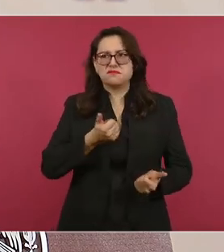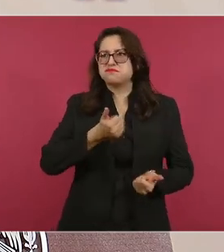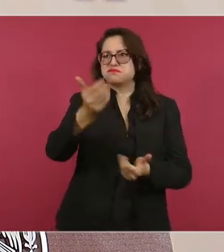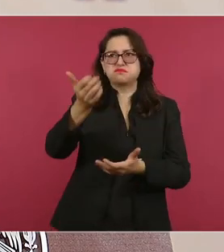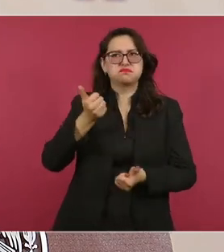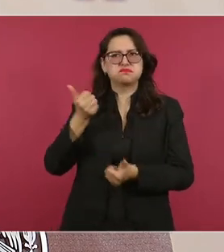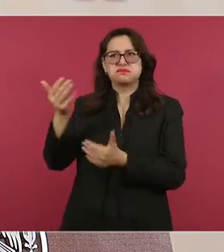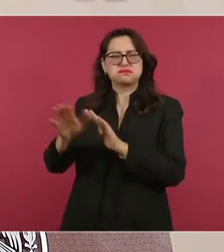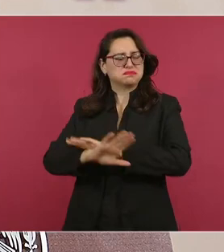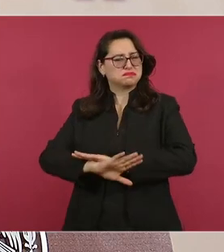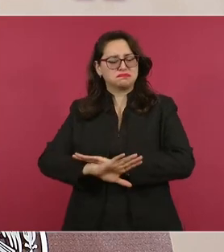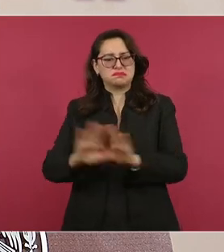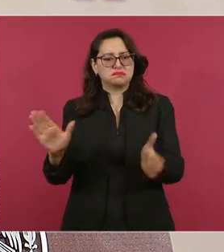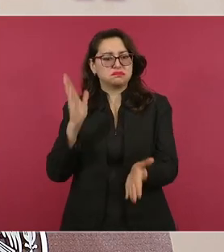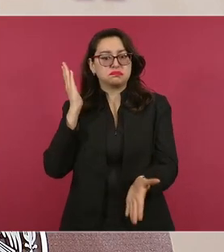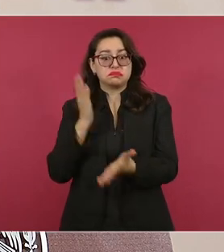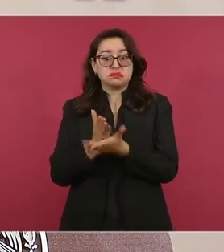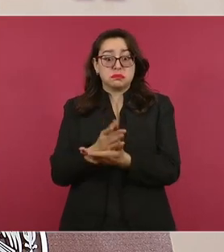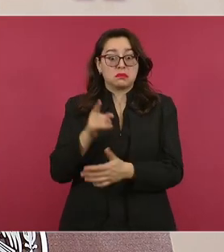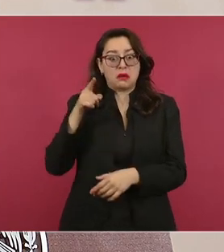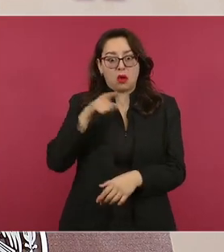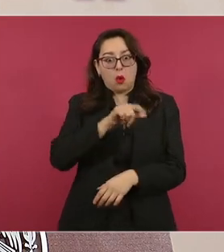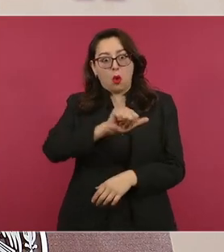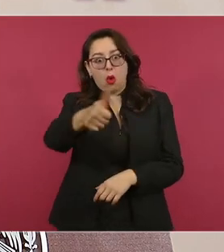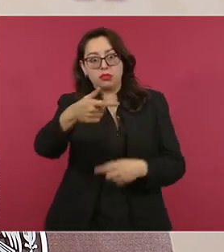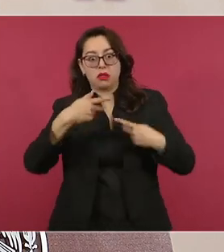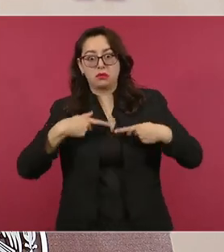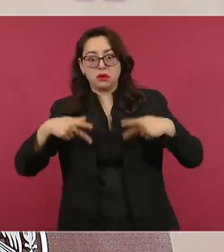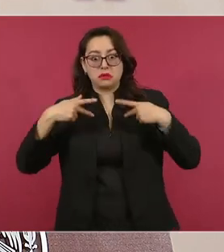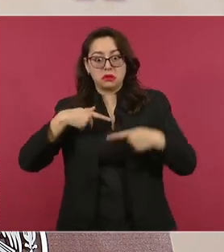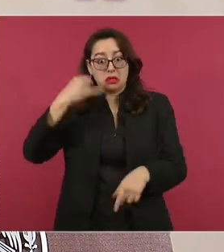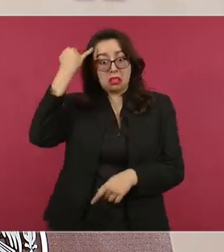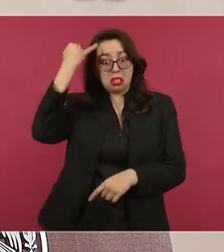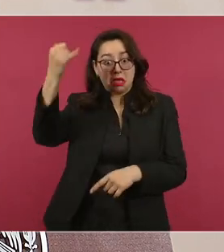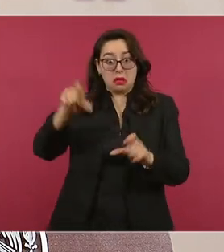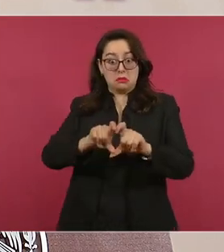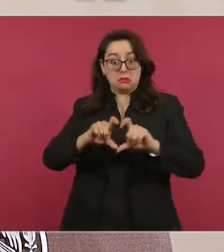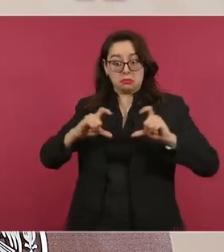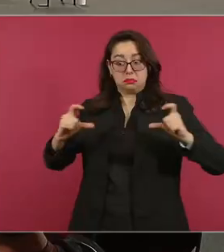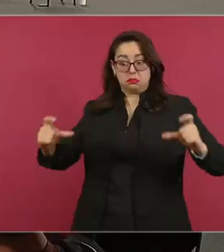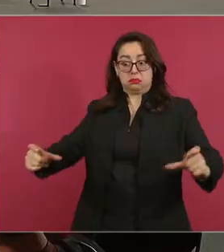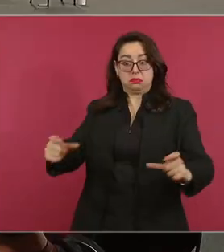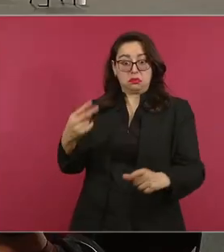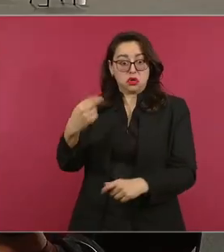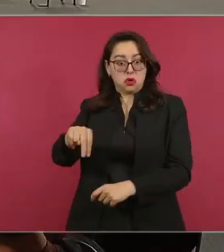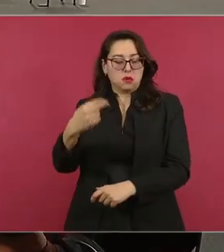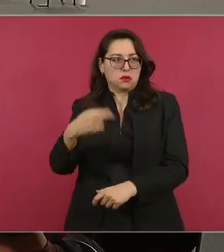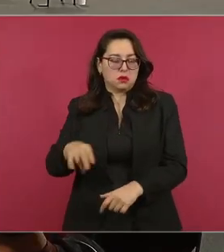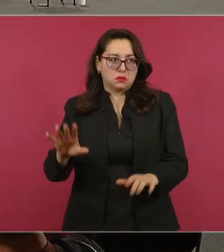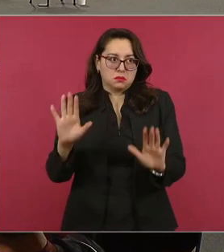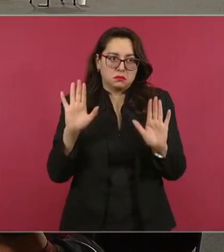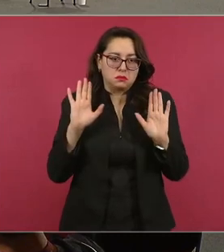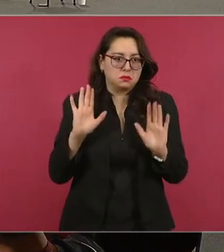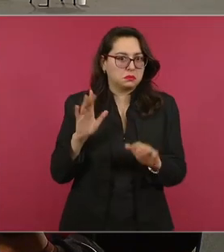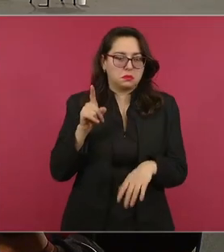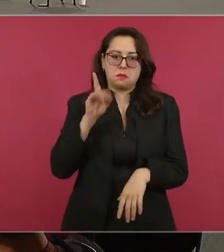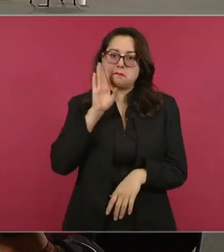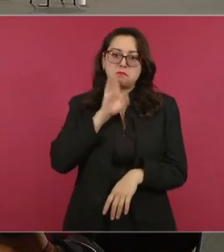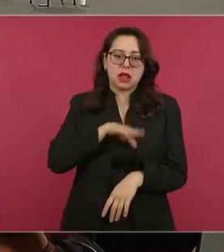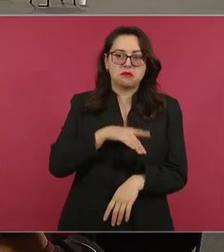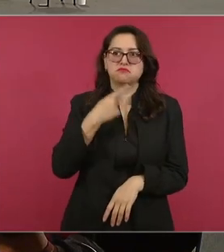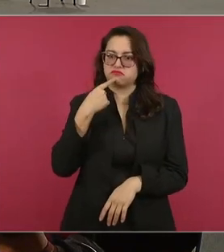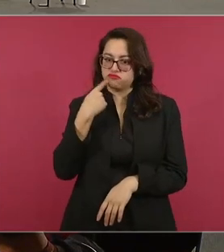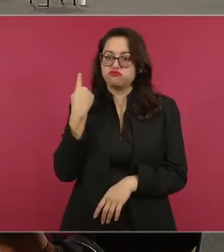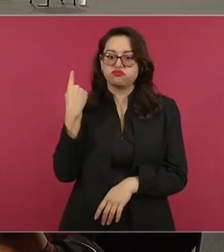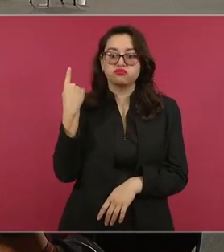uso que se haga de las siglas Segalmex en otros países. Además, la dependencia indicó que denunciarán